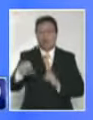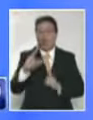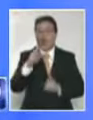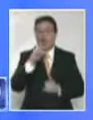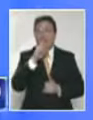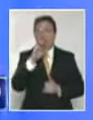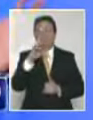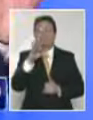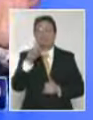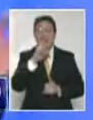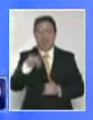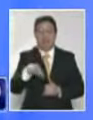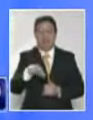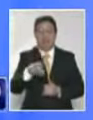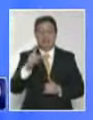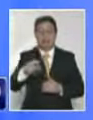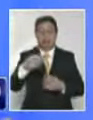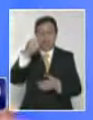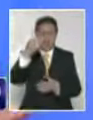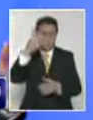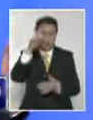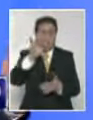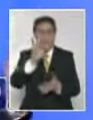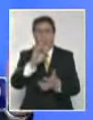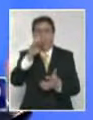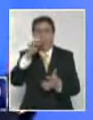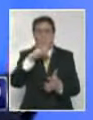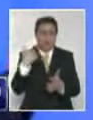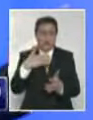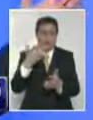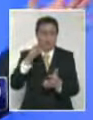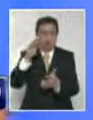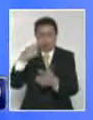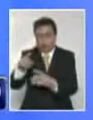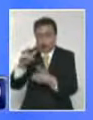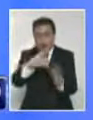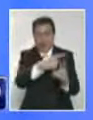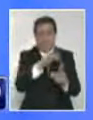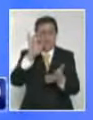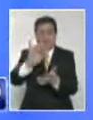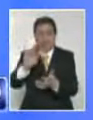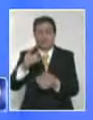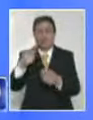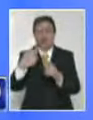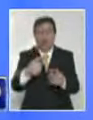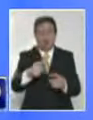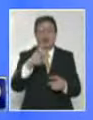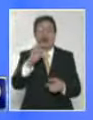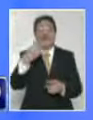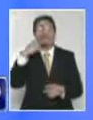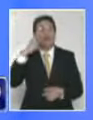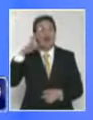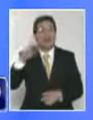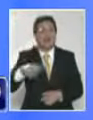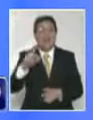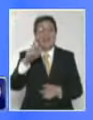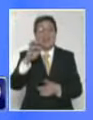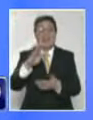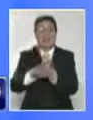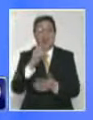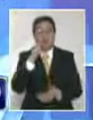hacía, estas barbaridades que se le atribuyen, que obviamente condenamos todo, porque cualquier violación de los derechos humanos naturalmente es condenable.